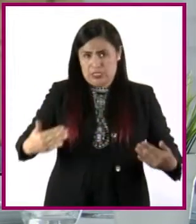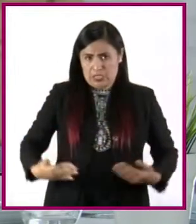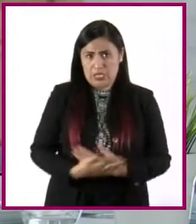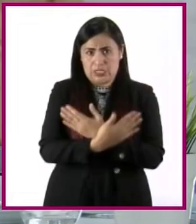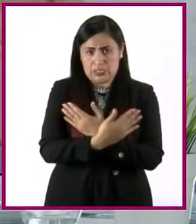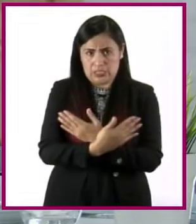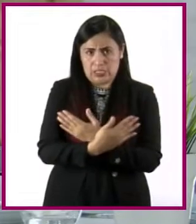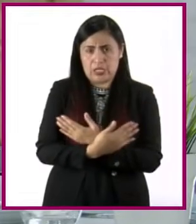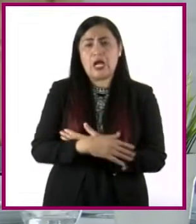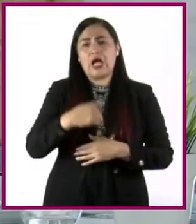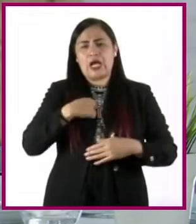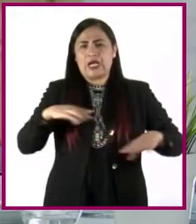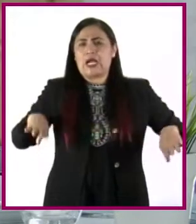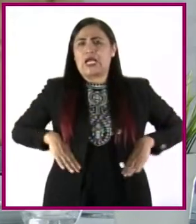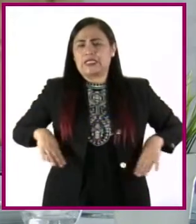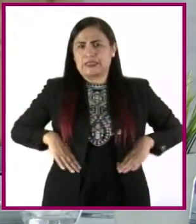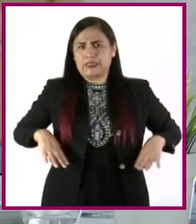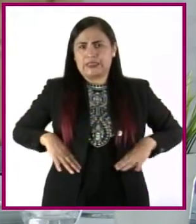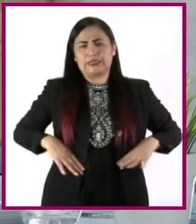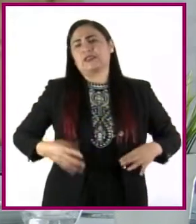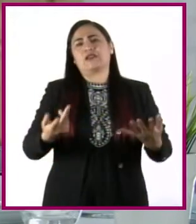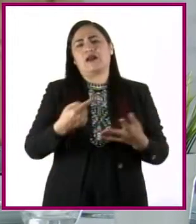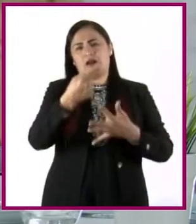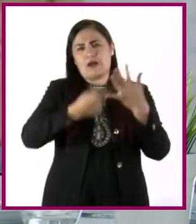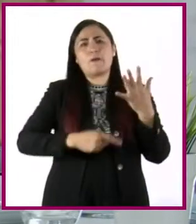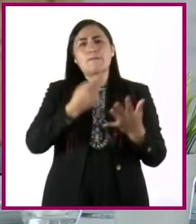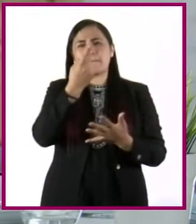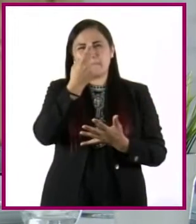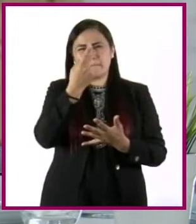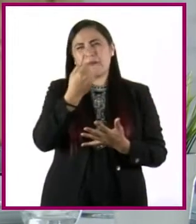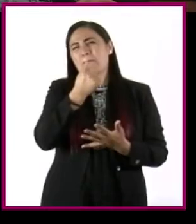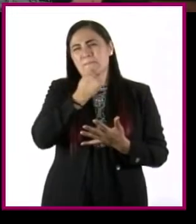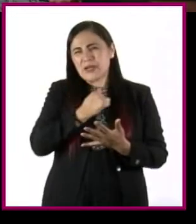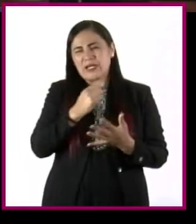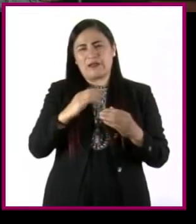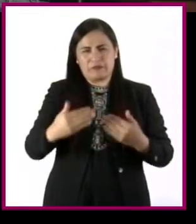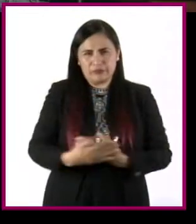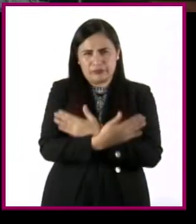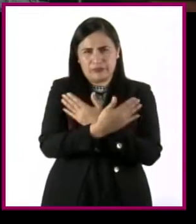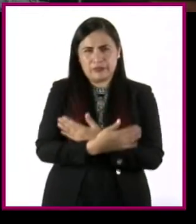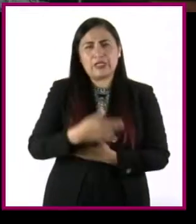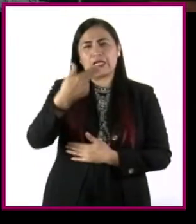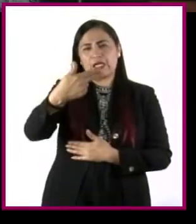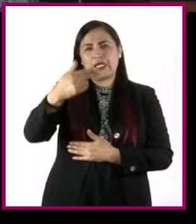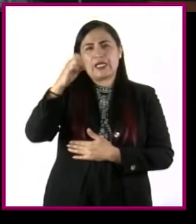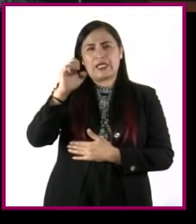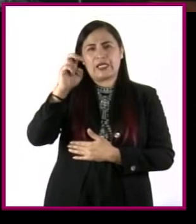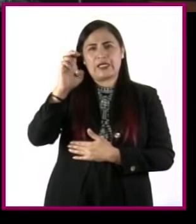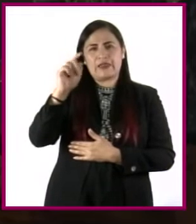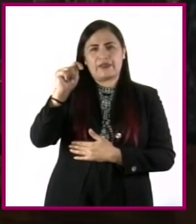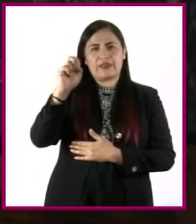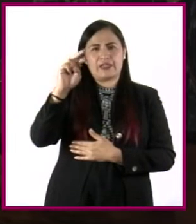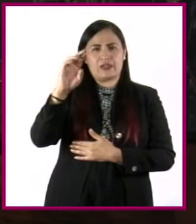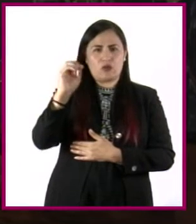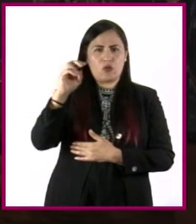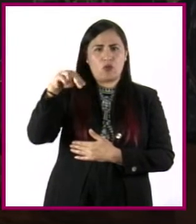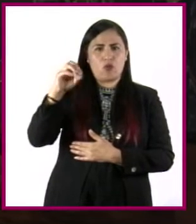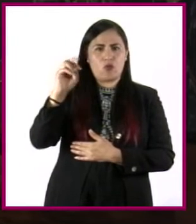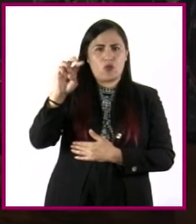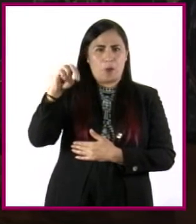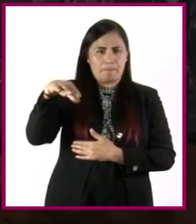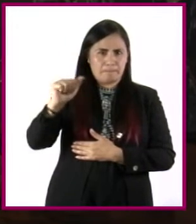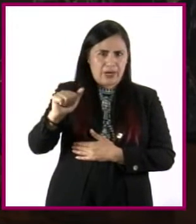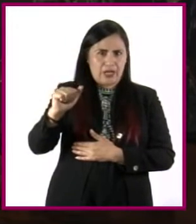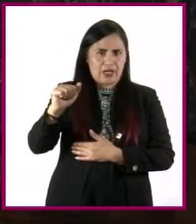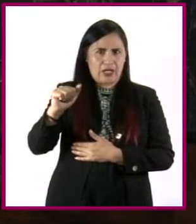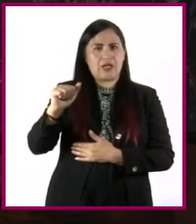y características sexuales definen mi género. Lo heteronormal espera que a lo largo de la vida siempre me reconozca e identifique